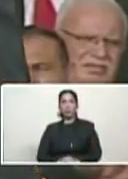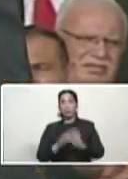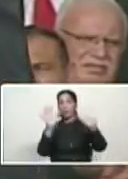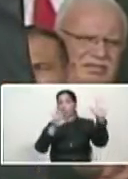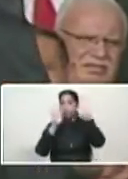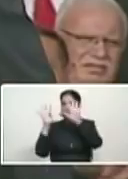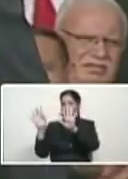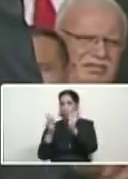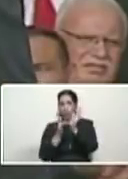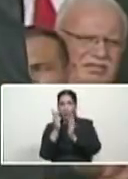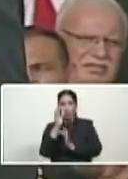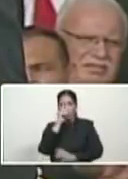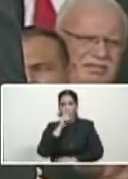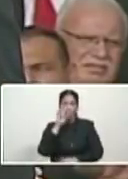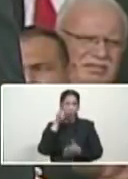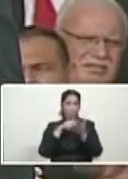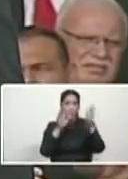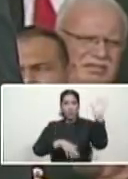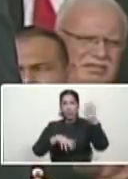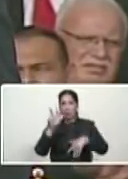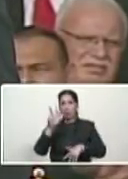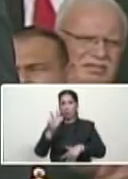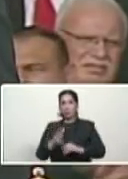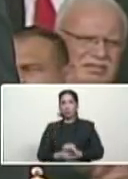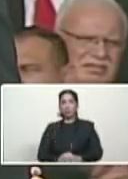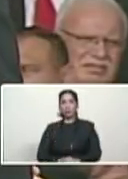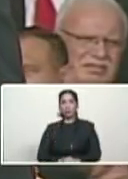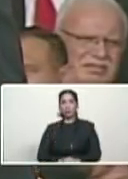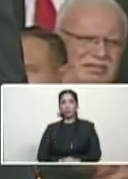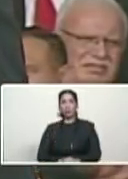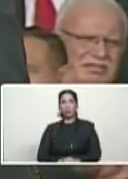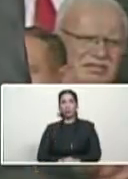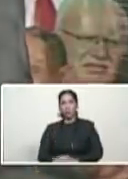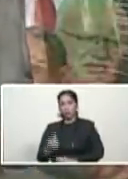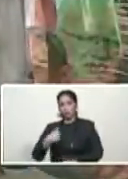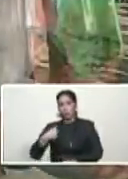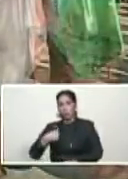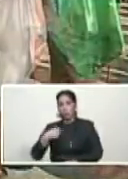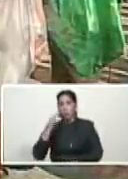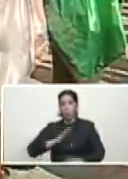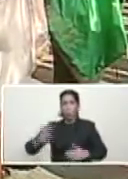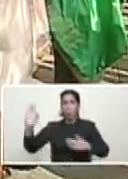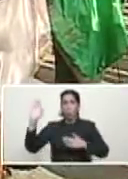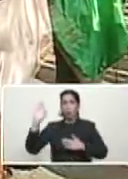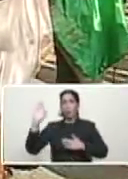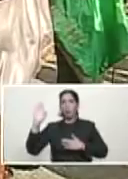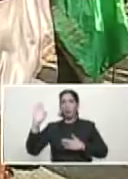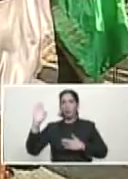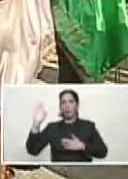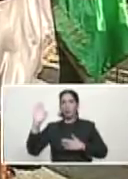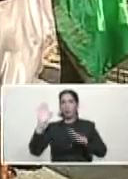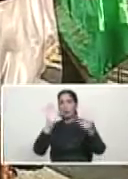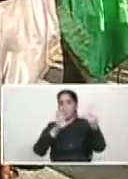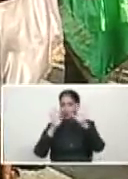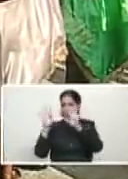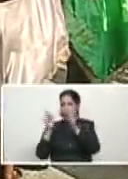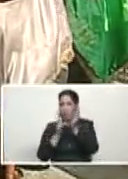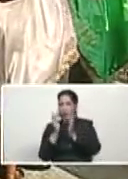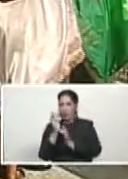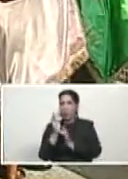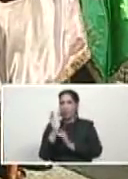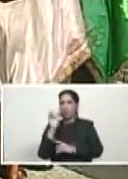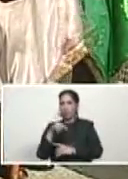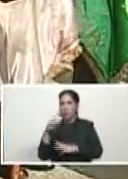19 de abril del año 2013, apenas me juramenté como presidente de la República, asumiendo la bandera de